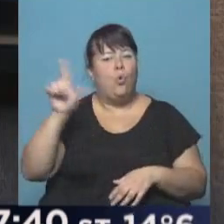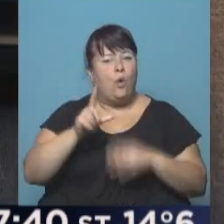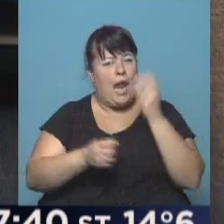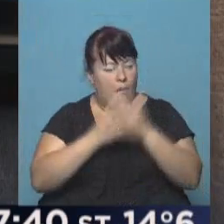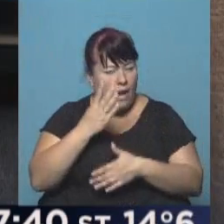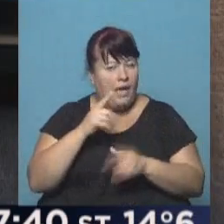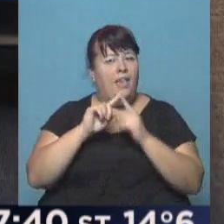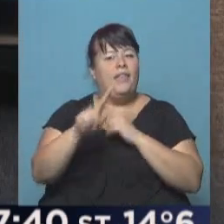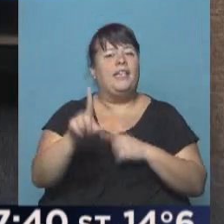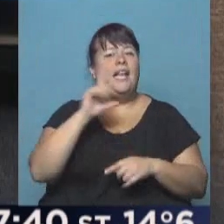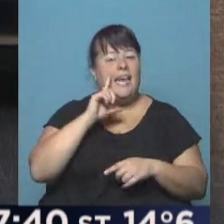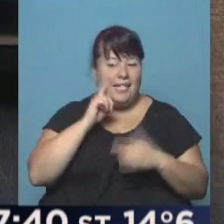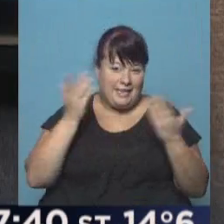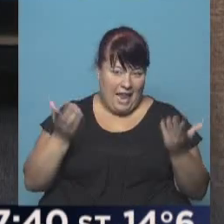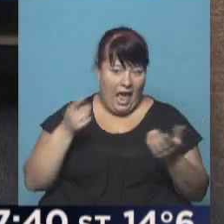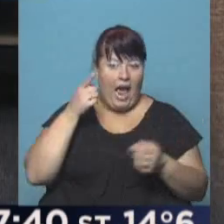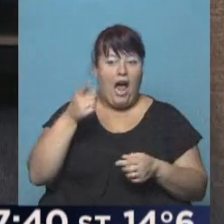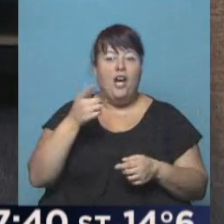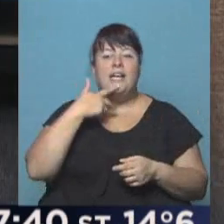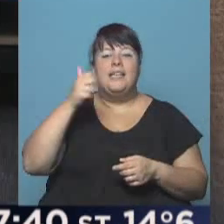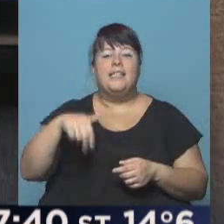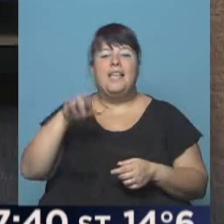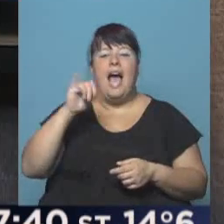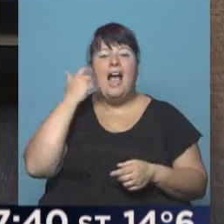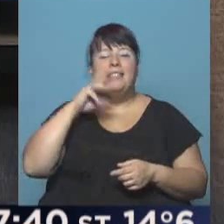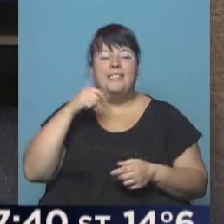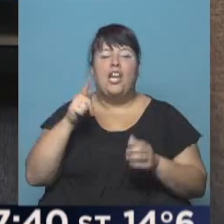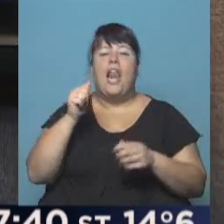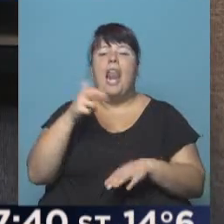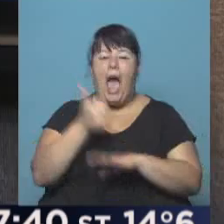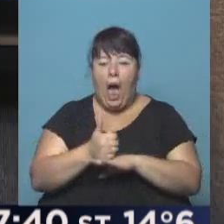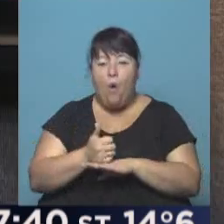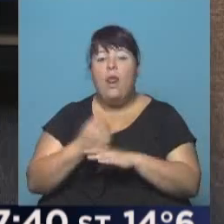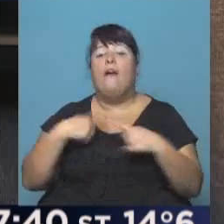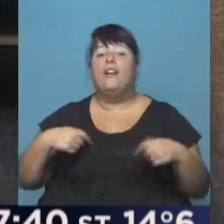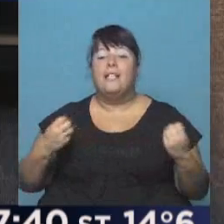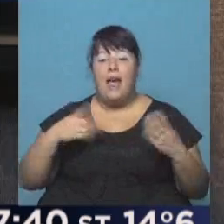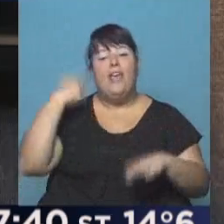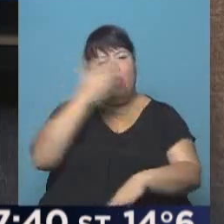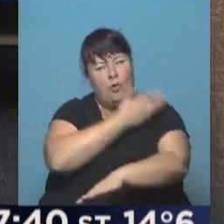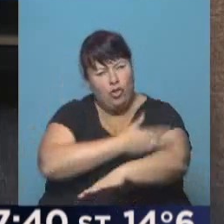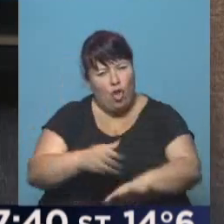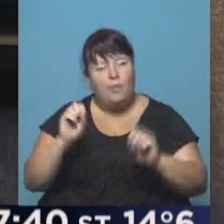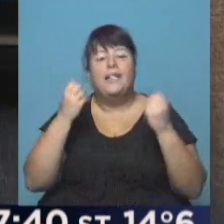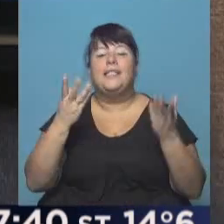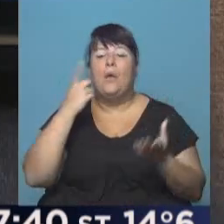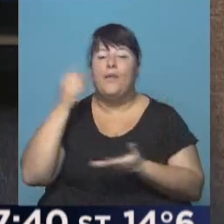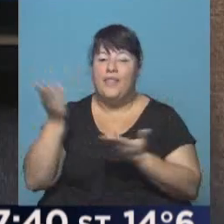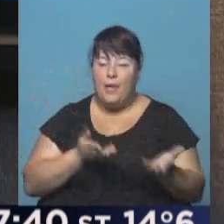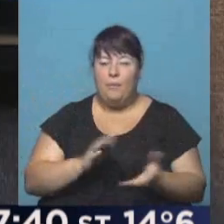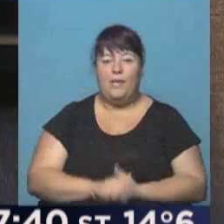estamos en vivo en liniers claro allí en san cayetano con laura mallorquín y un anticipo luego de estar desarrollando laura o el día